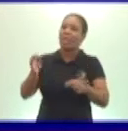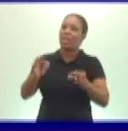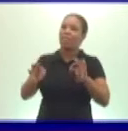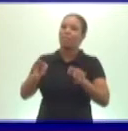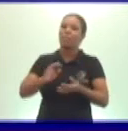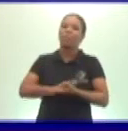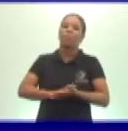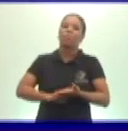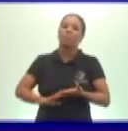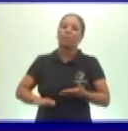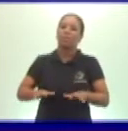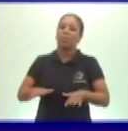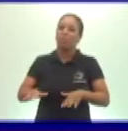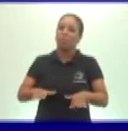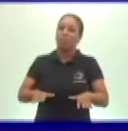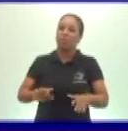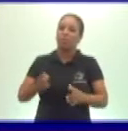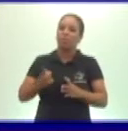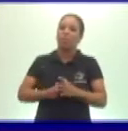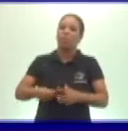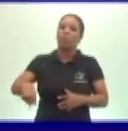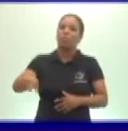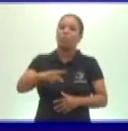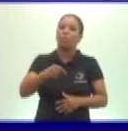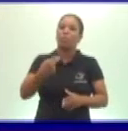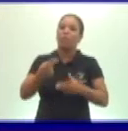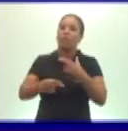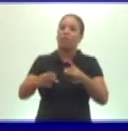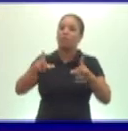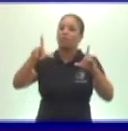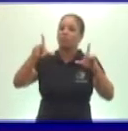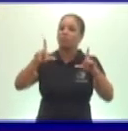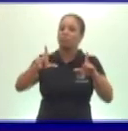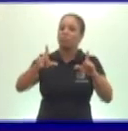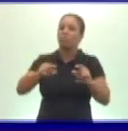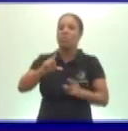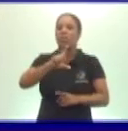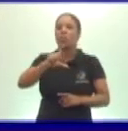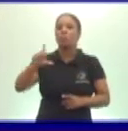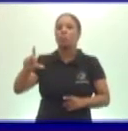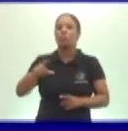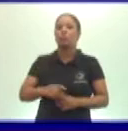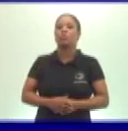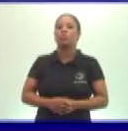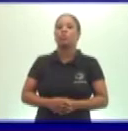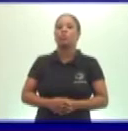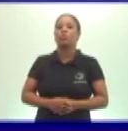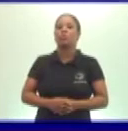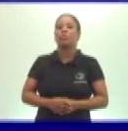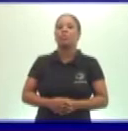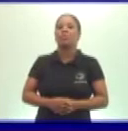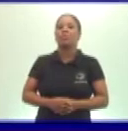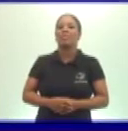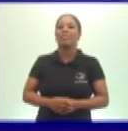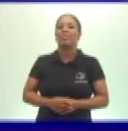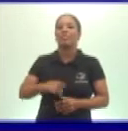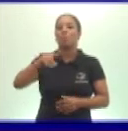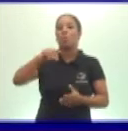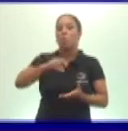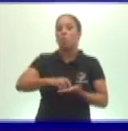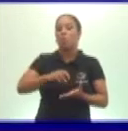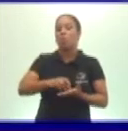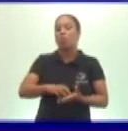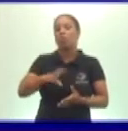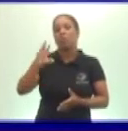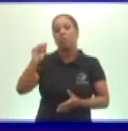en condiciones para que ustedes elaboren una ficha de concepto, una ficha de definición donde aborden estos